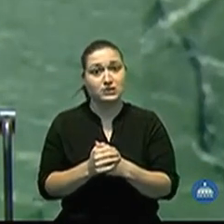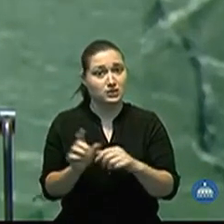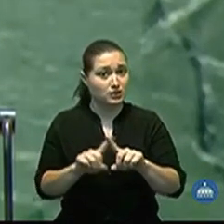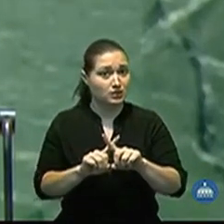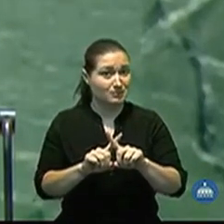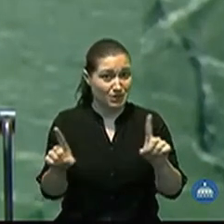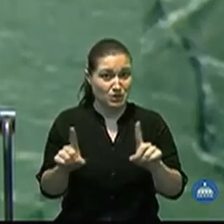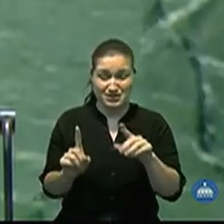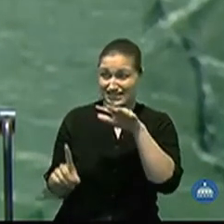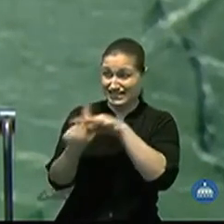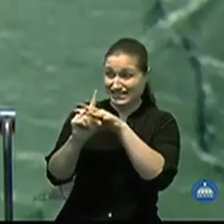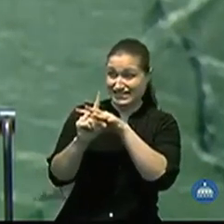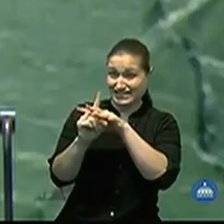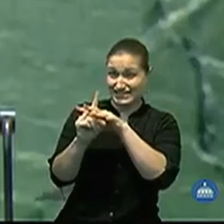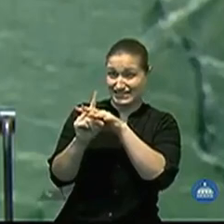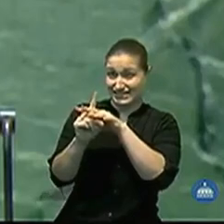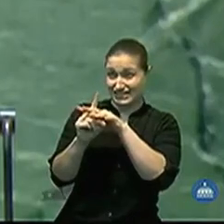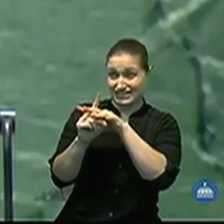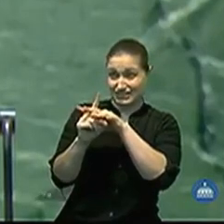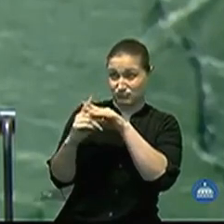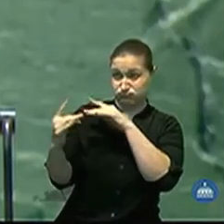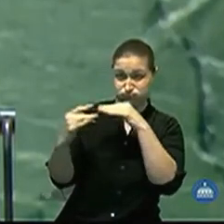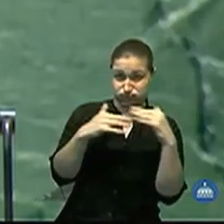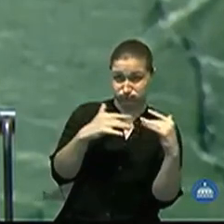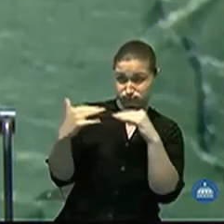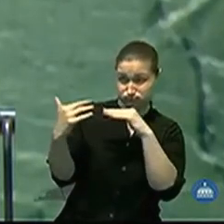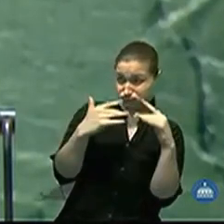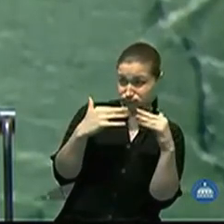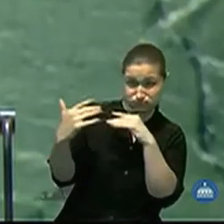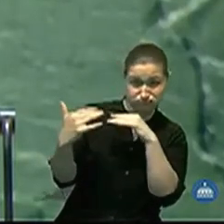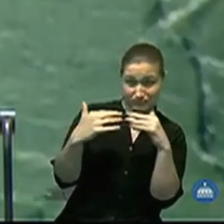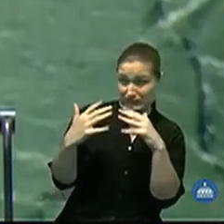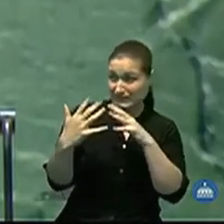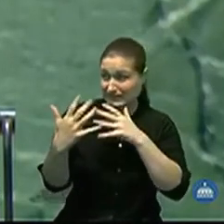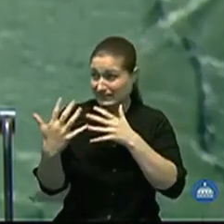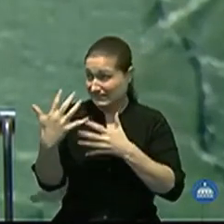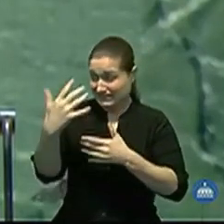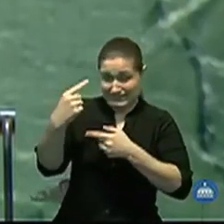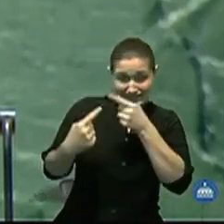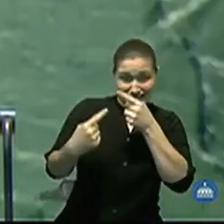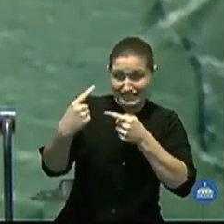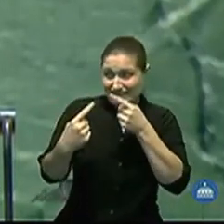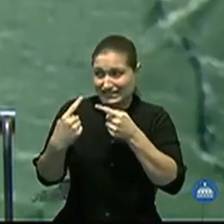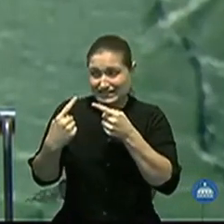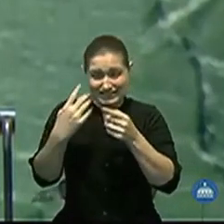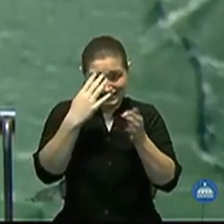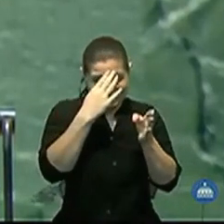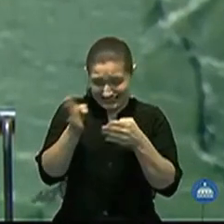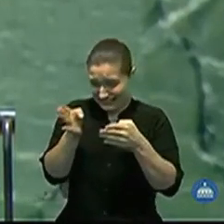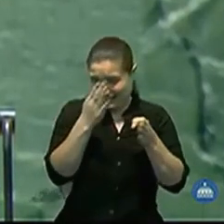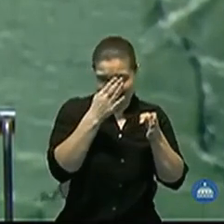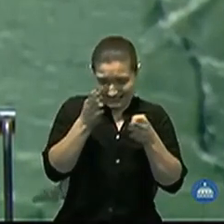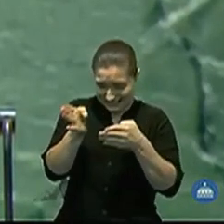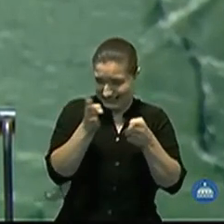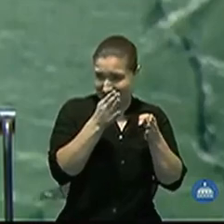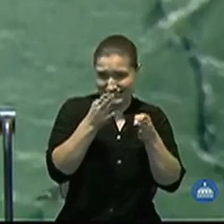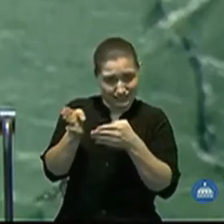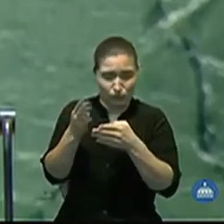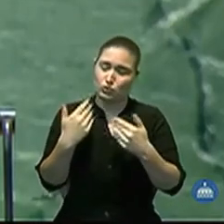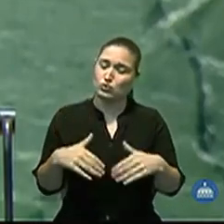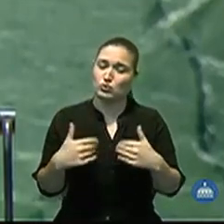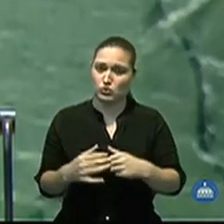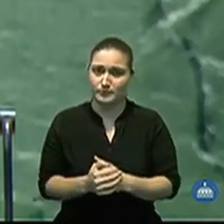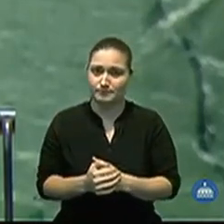guerra y la violencia desbordada nos obligan a enfocar esta lamentable urgencia. Desde su aprobación en